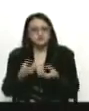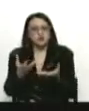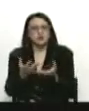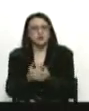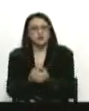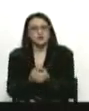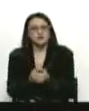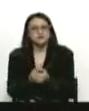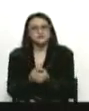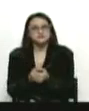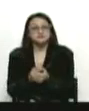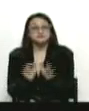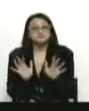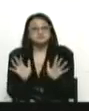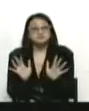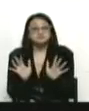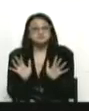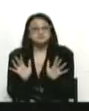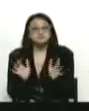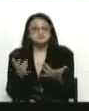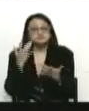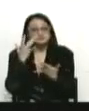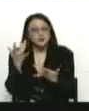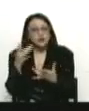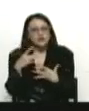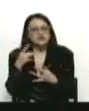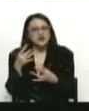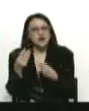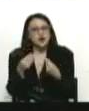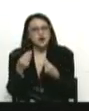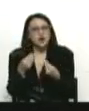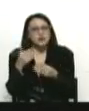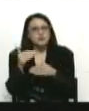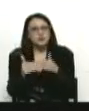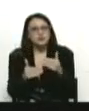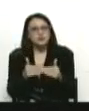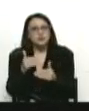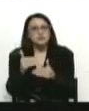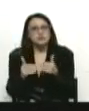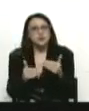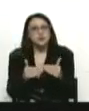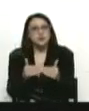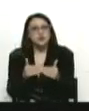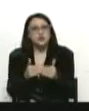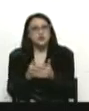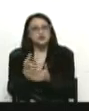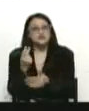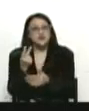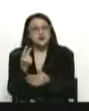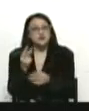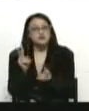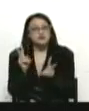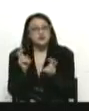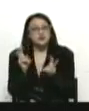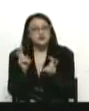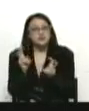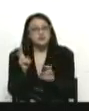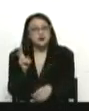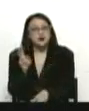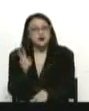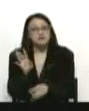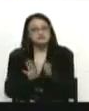neoliberales del continente. Así que hemos visto con interés cómo se va levantando una segunda ola progresista